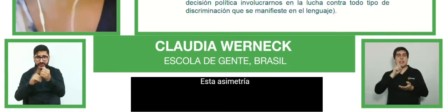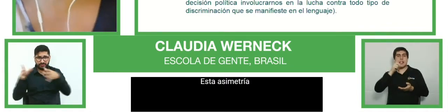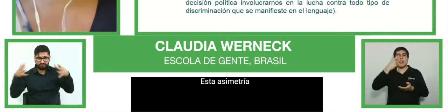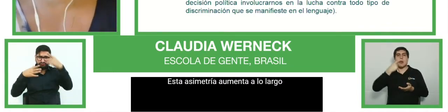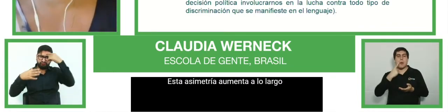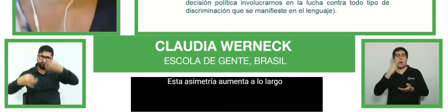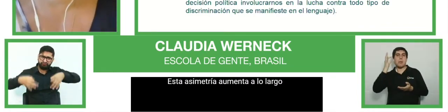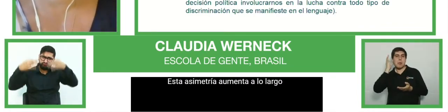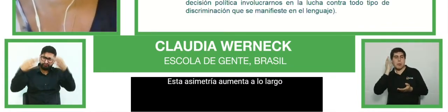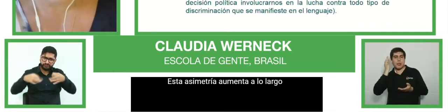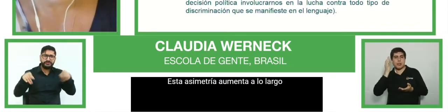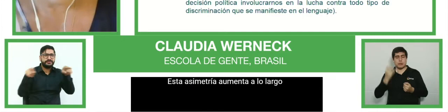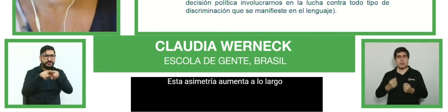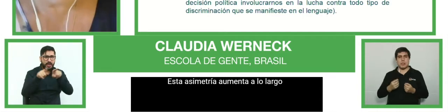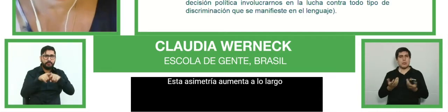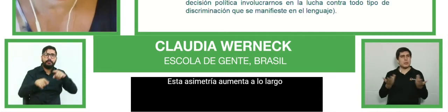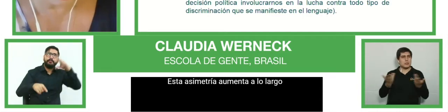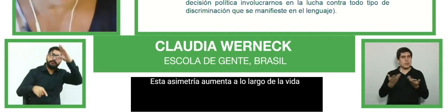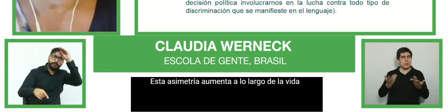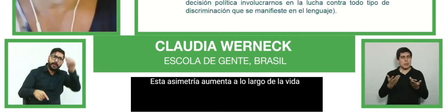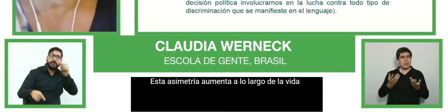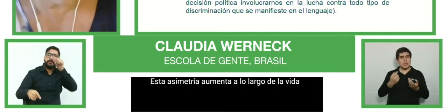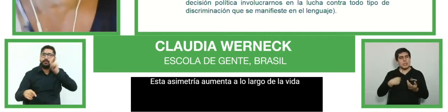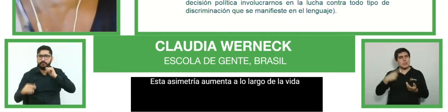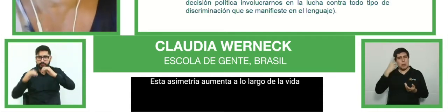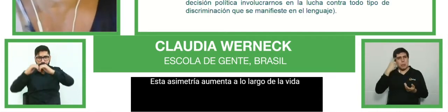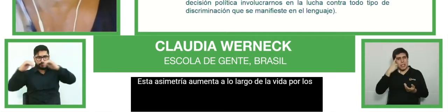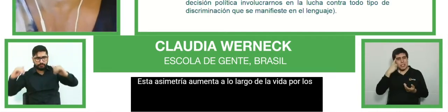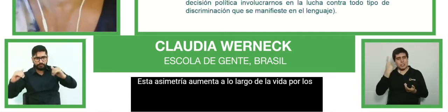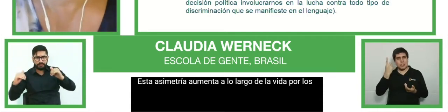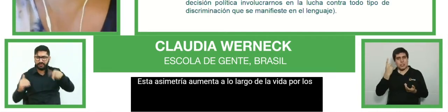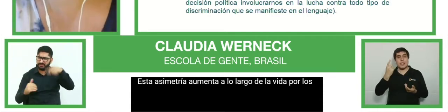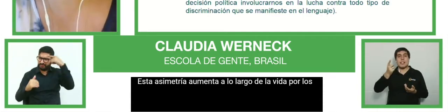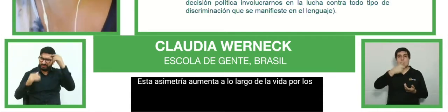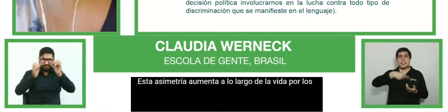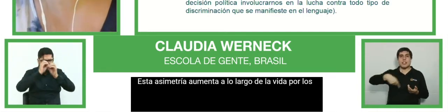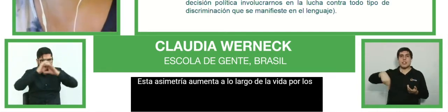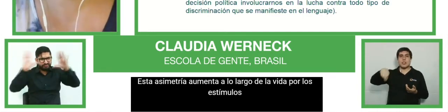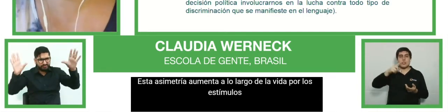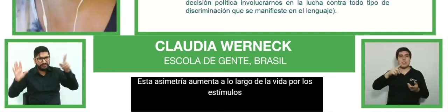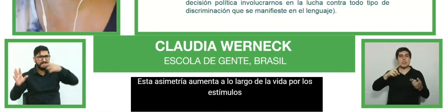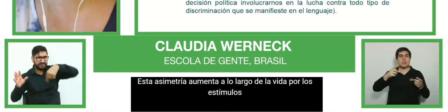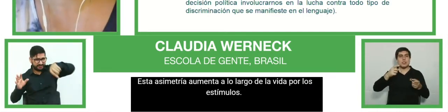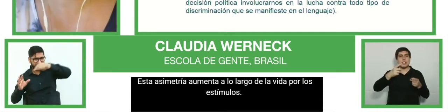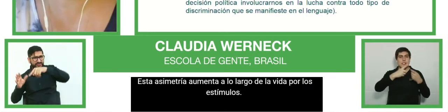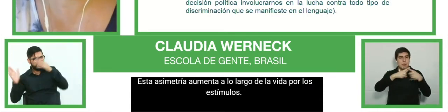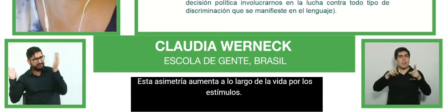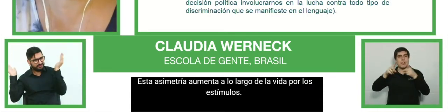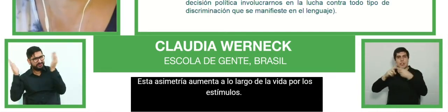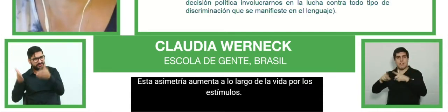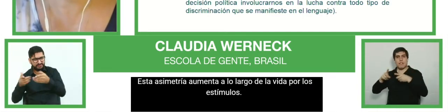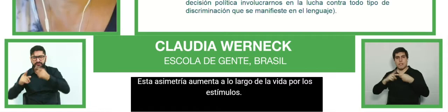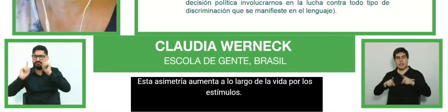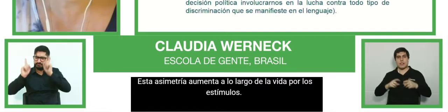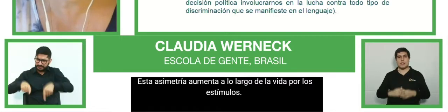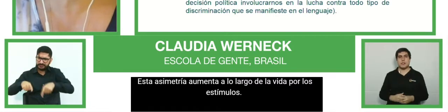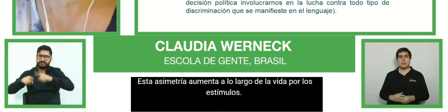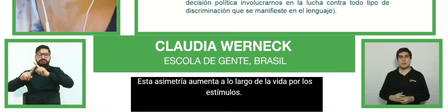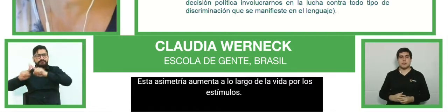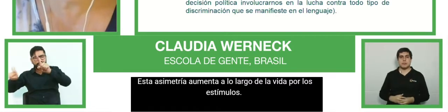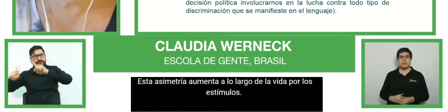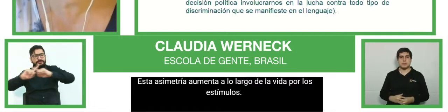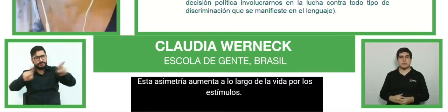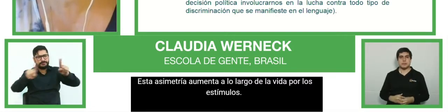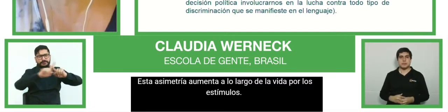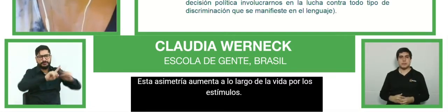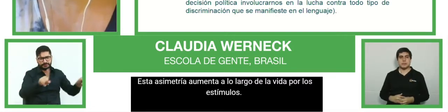los humanos? Creo que proviene de nuestra diversidad infinita. Sin